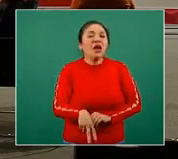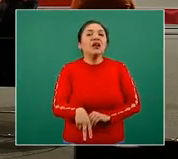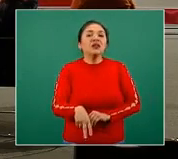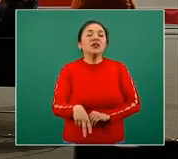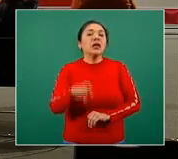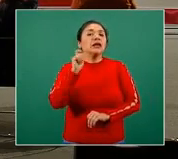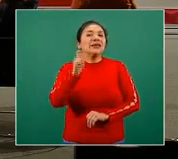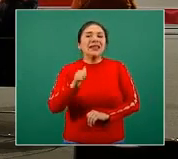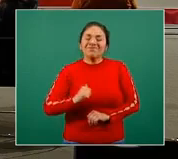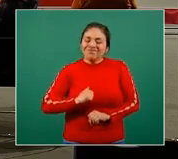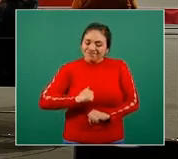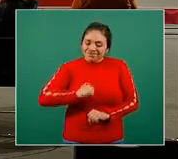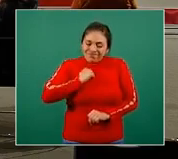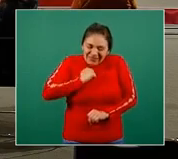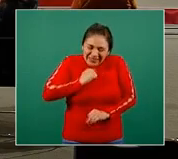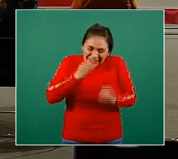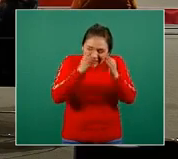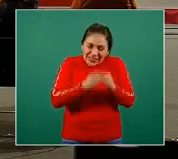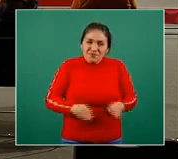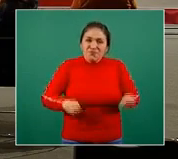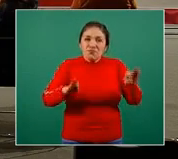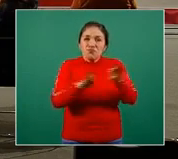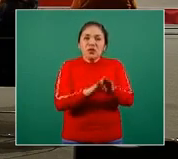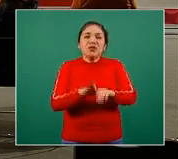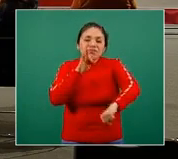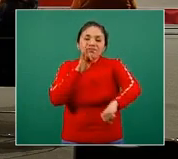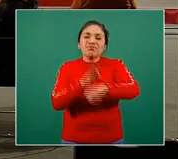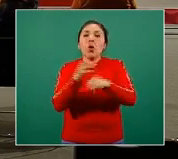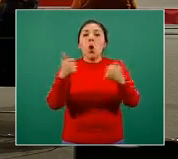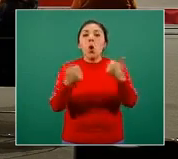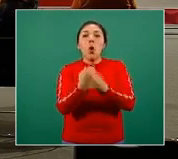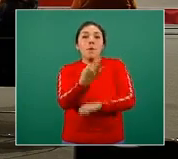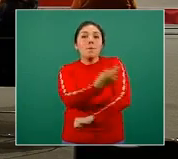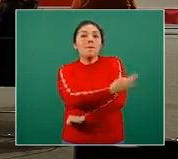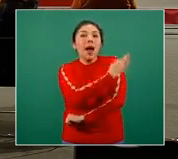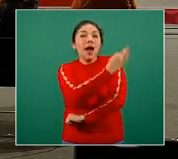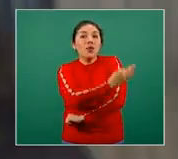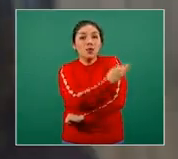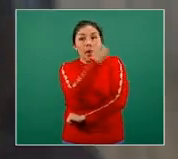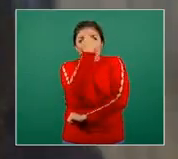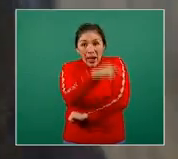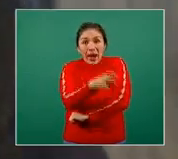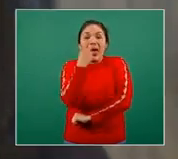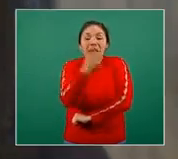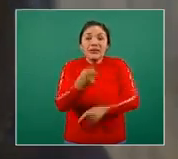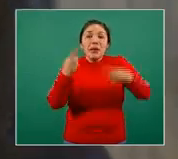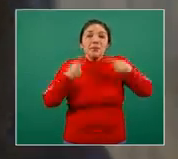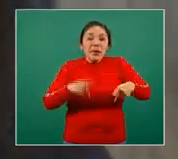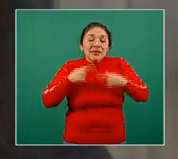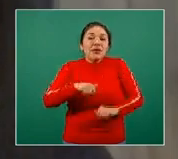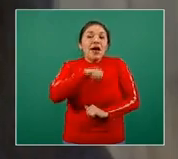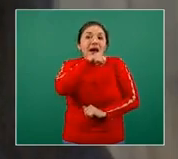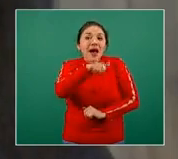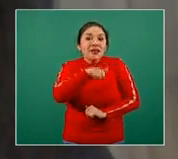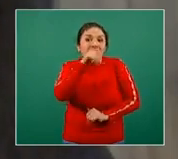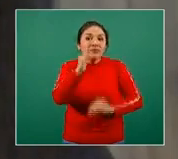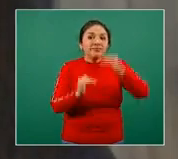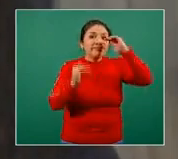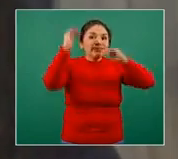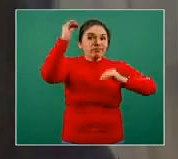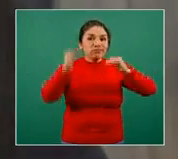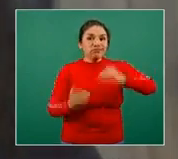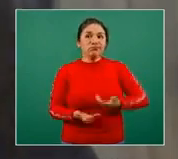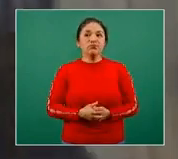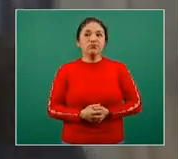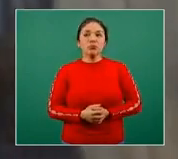se priorice la utilización de estas vacunas en estos grupos de edad. La